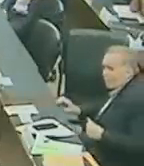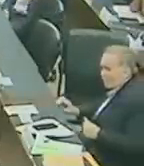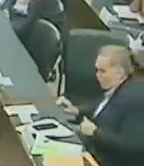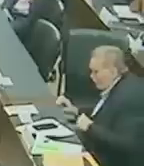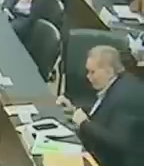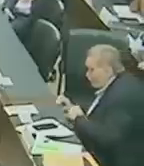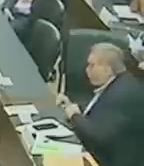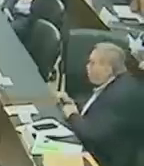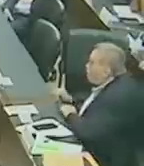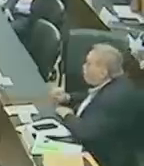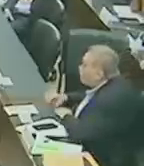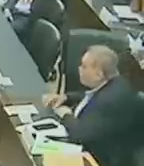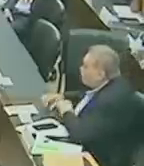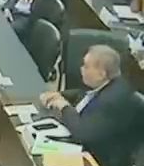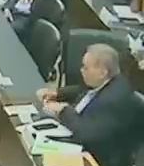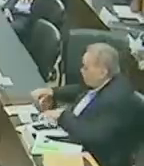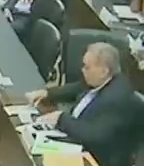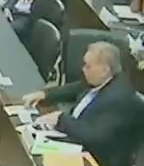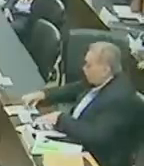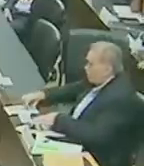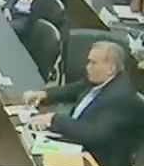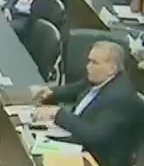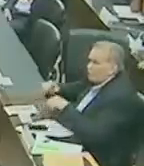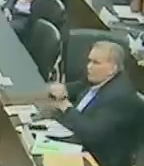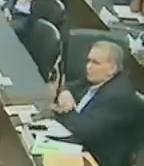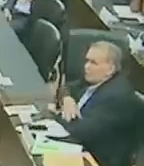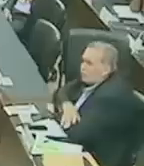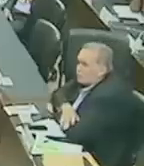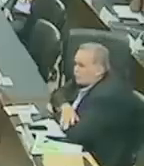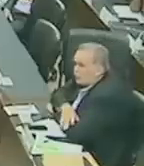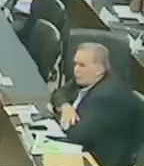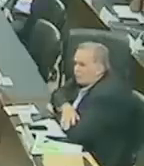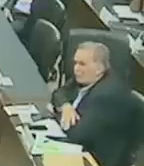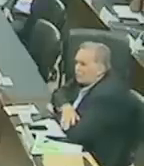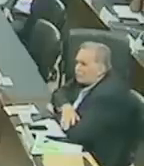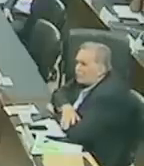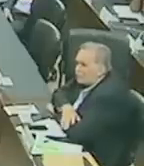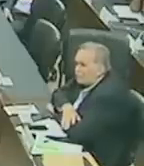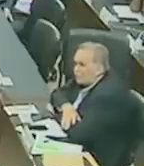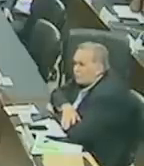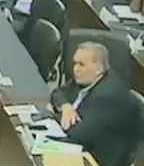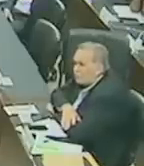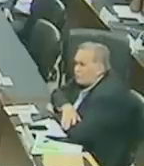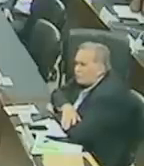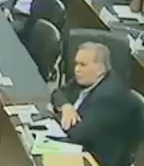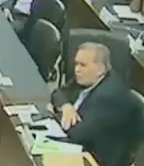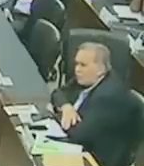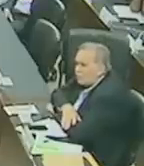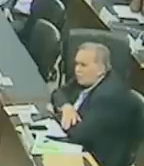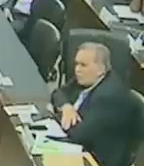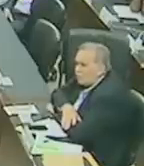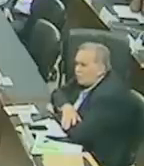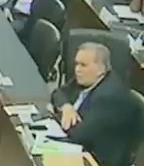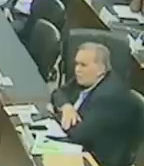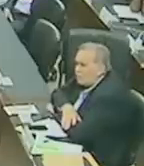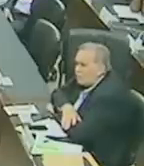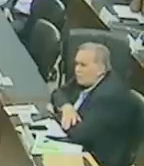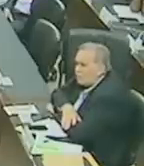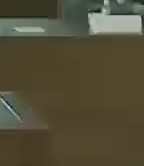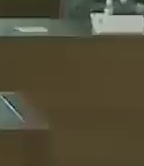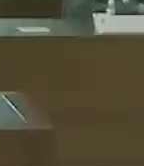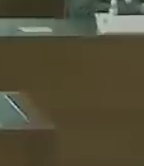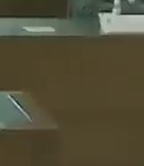Orden, orden, diputados, orden. Señor presidente, colegas diputados y diputadas, las